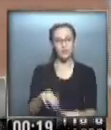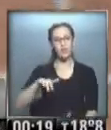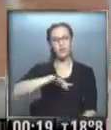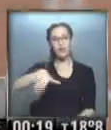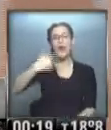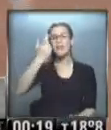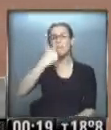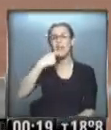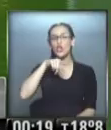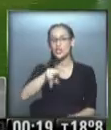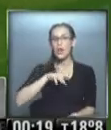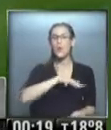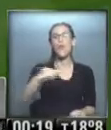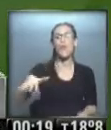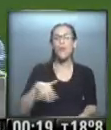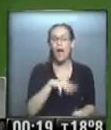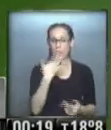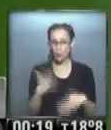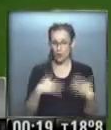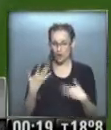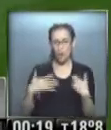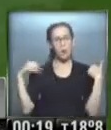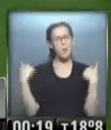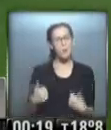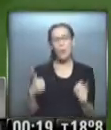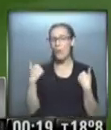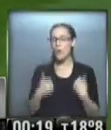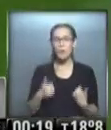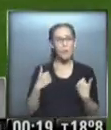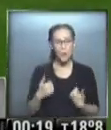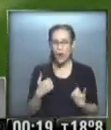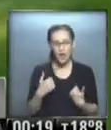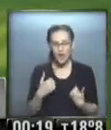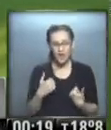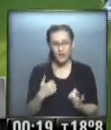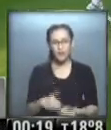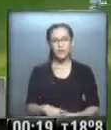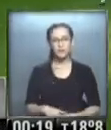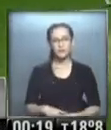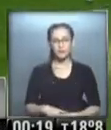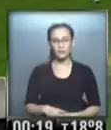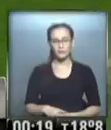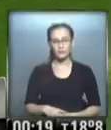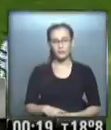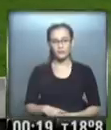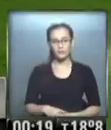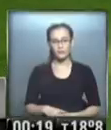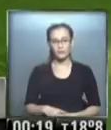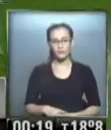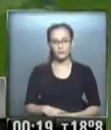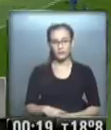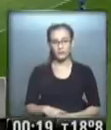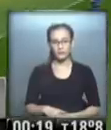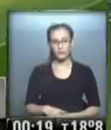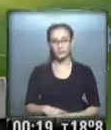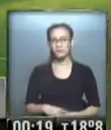Mendoza. Prolongó además una muy buena racha, no solo en el Islas Malvinas, sino además a lo largo